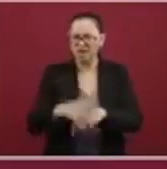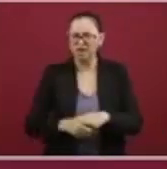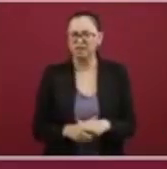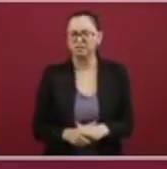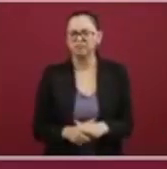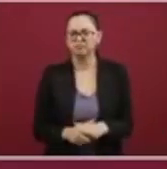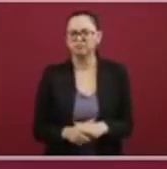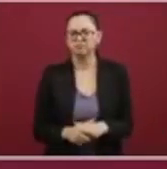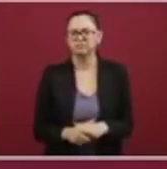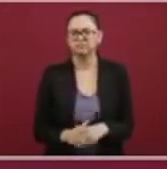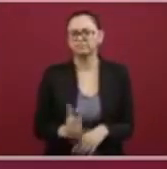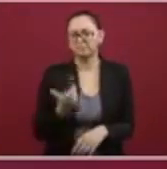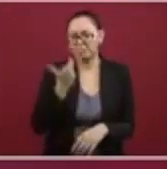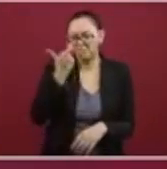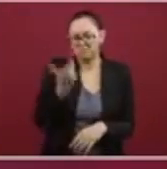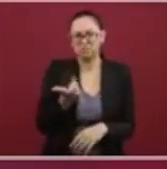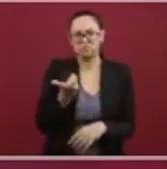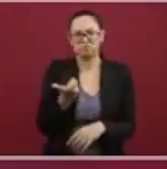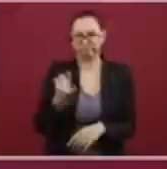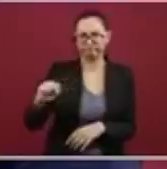el peso se ha apreciado.